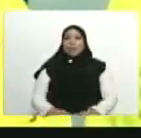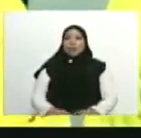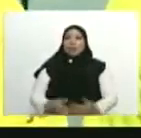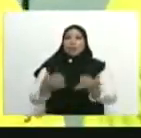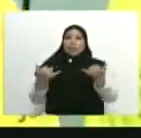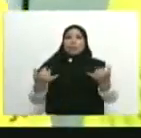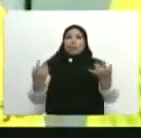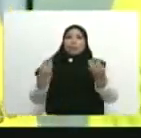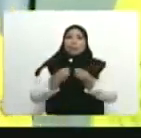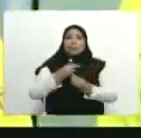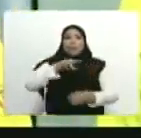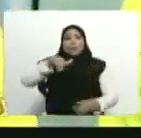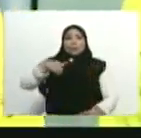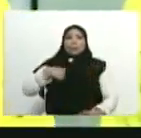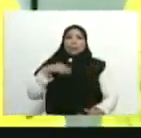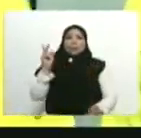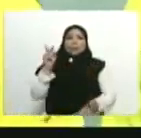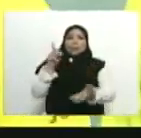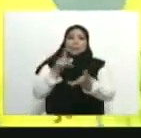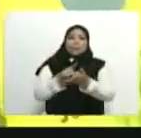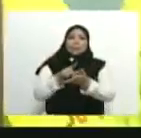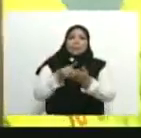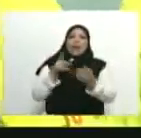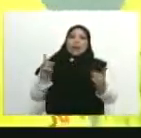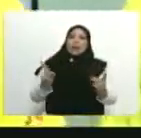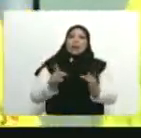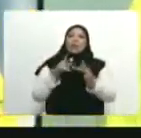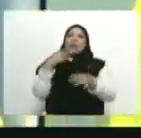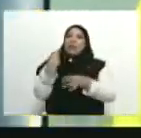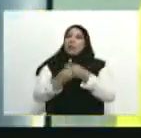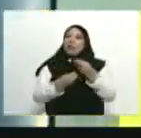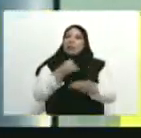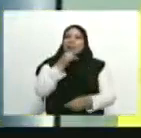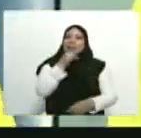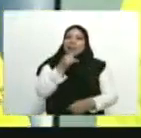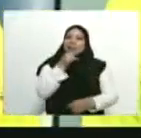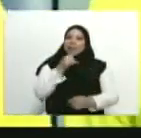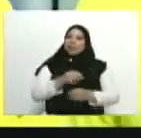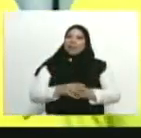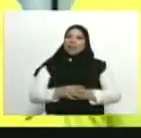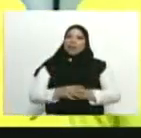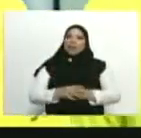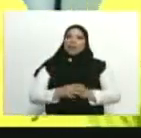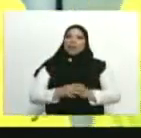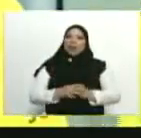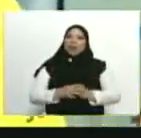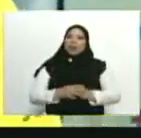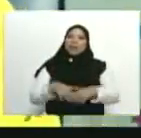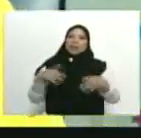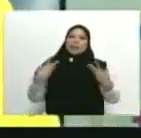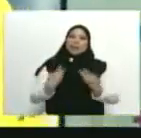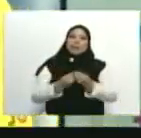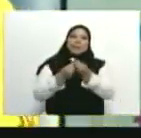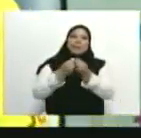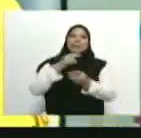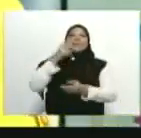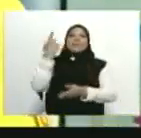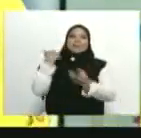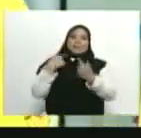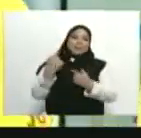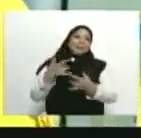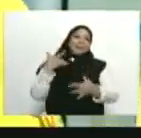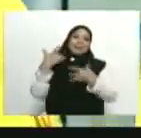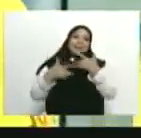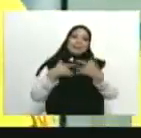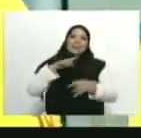los entes de la Mesa del Vivir Bien, los entes del Ministerio de Juventud y Deporte, los compañeros de la Juventud del Partido, el glorioso Movimiento Nacional de Recreadores, súper activos